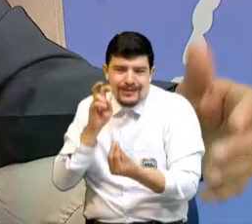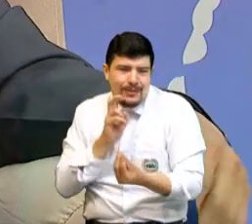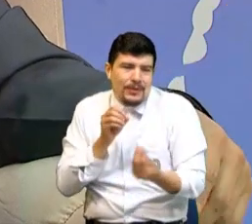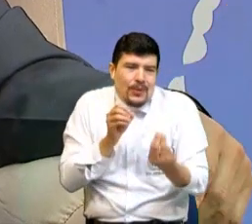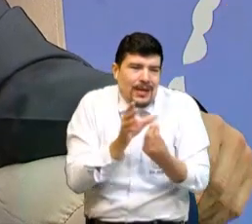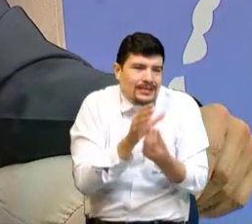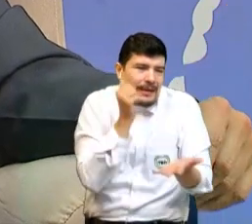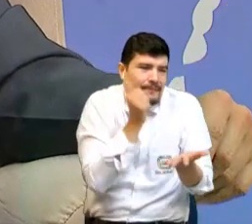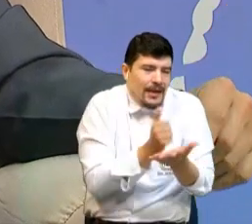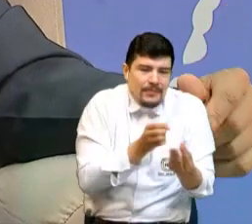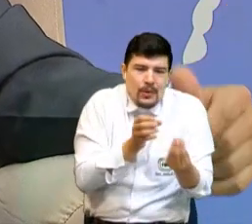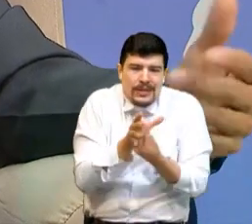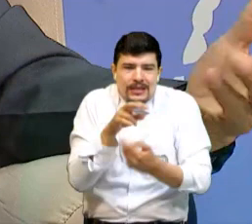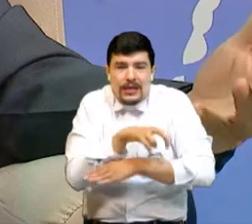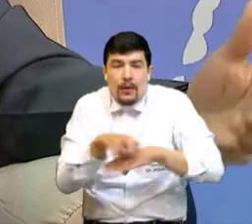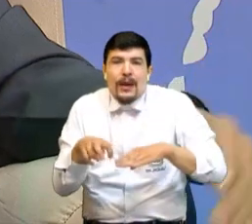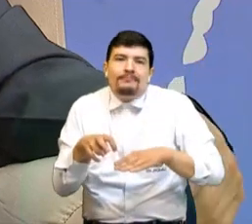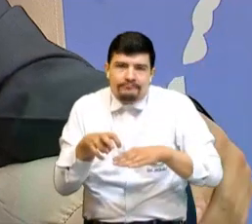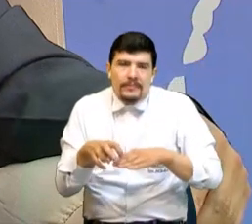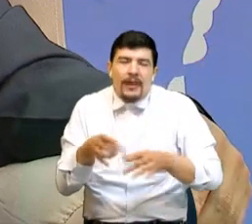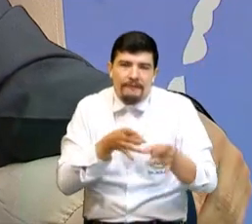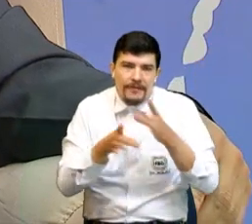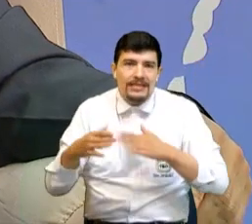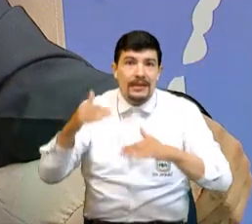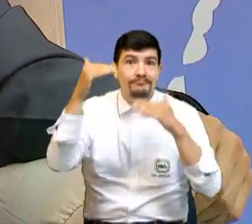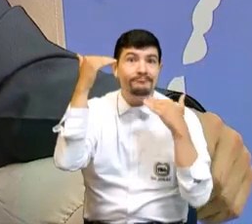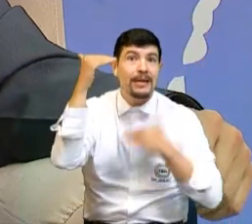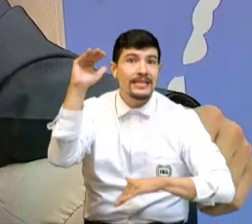acudan ante la autoridad a efecto de que se haga